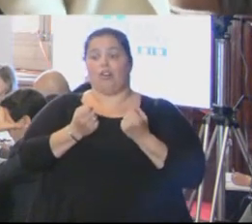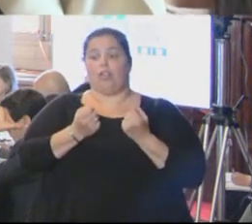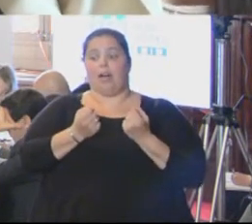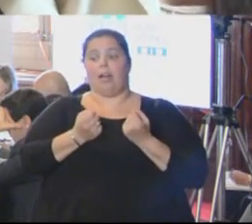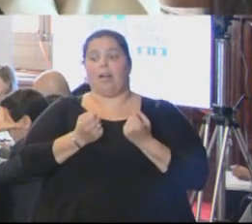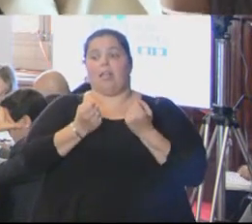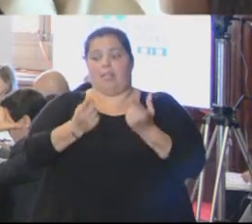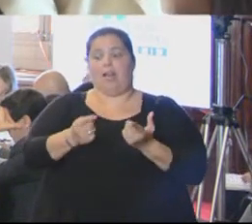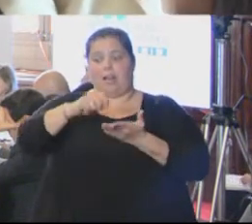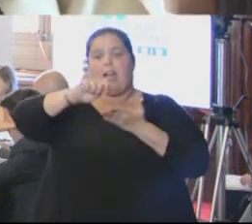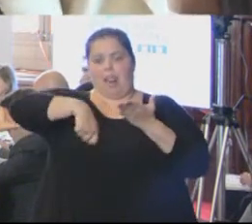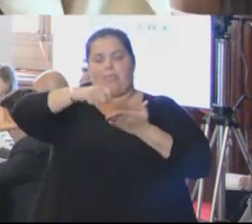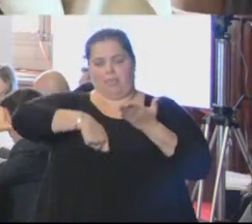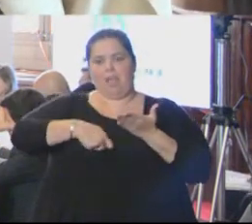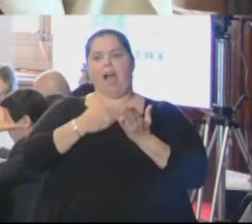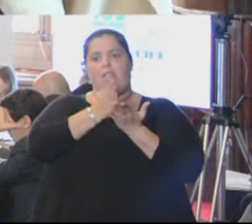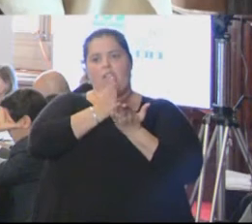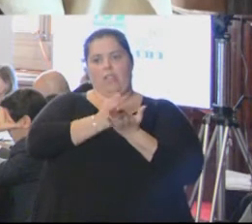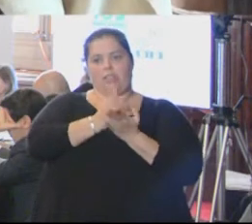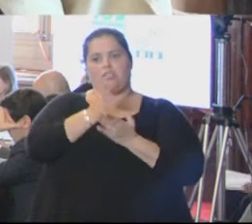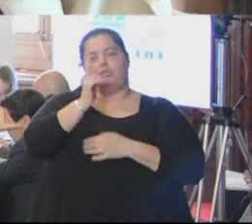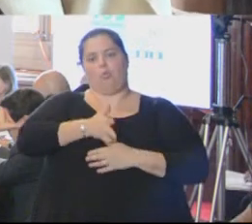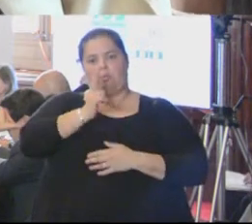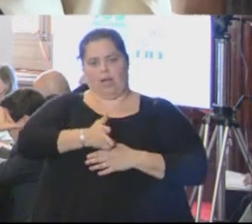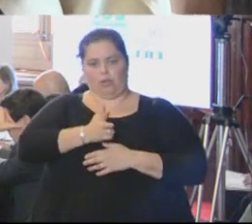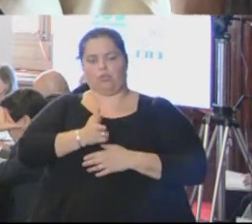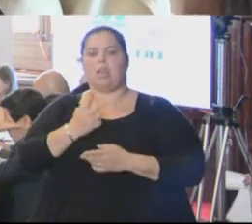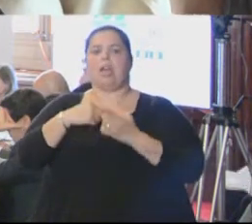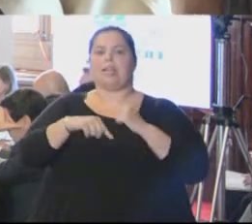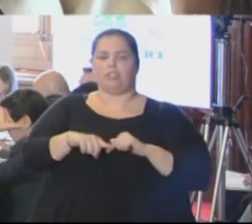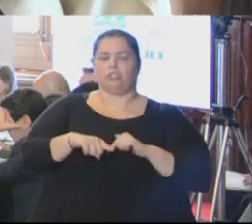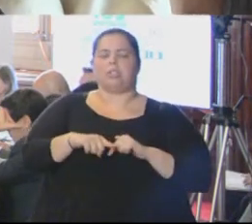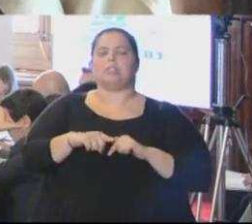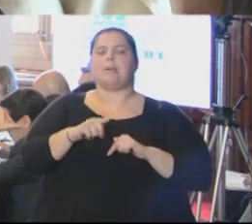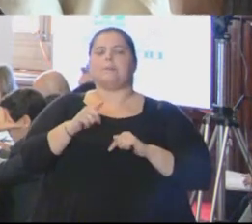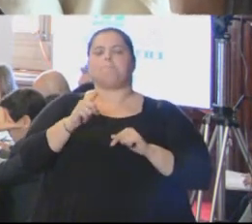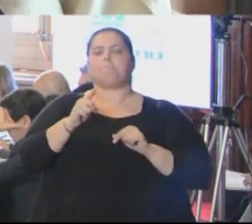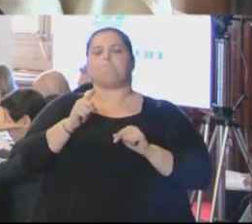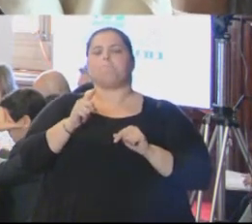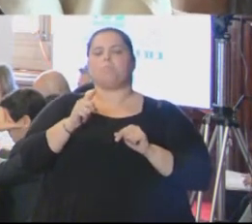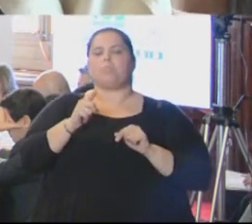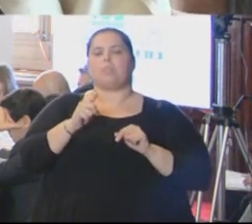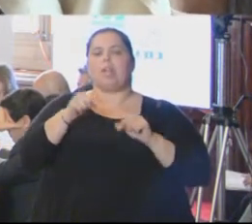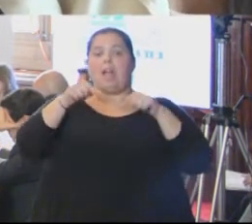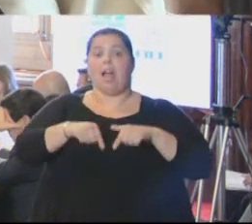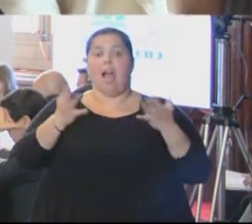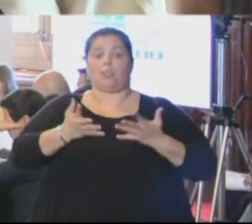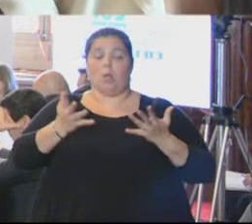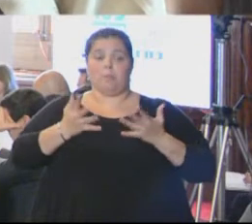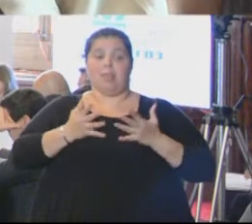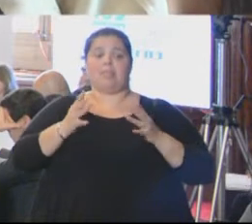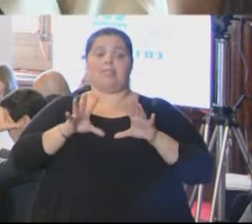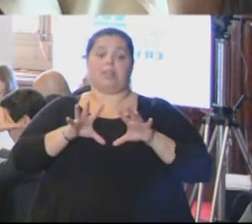Dichos territorios tuvieron presencia de las FARC-EP y hoy están siendo copados por grupos criminales y organizaciones sucesoras